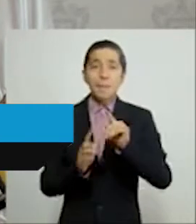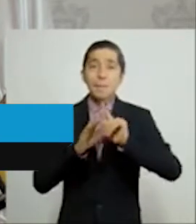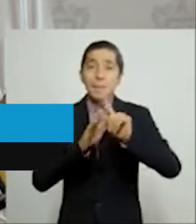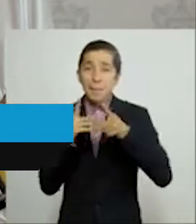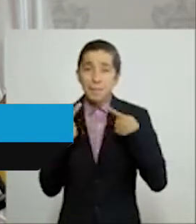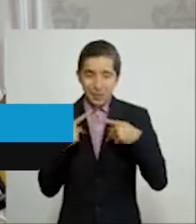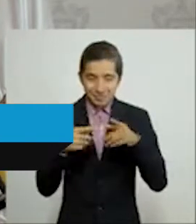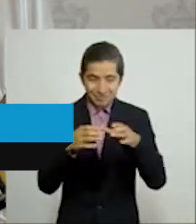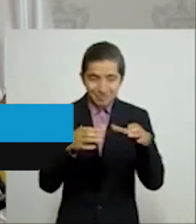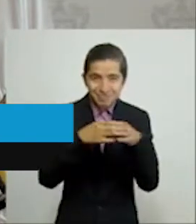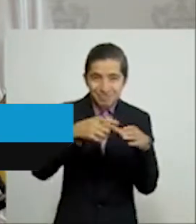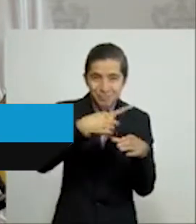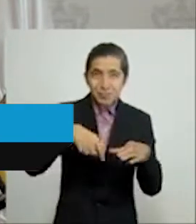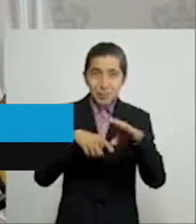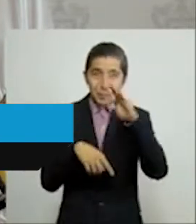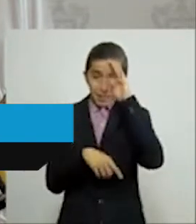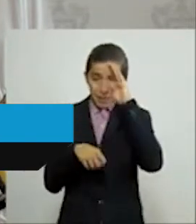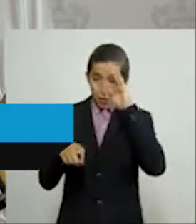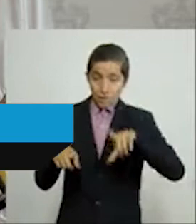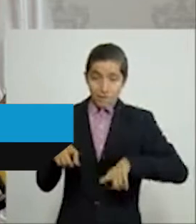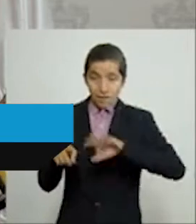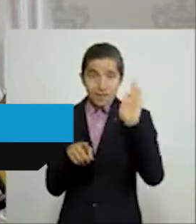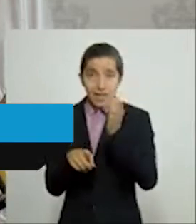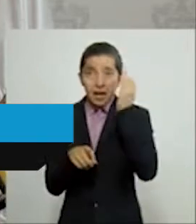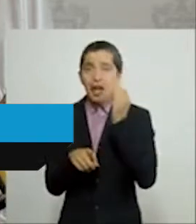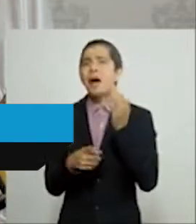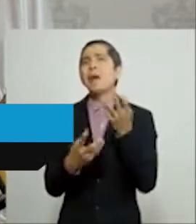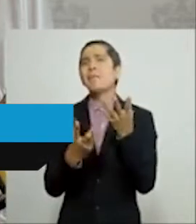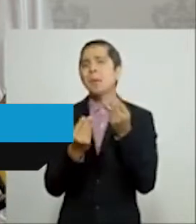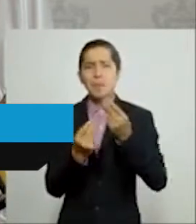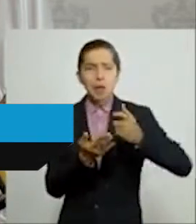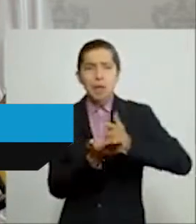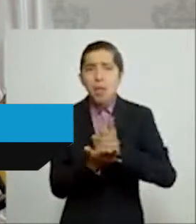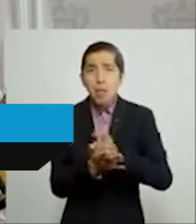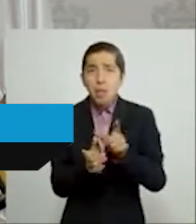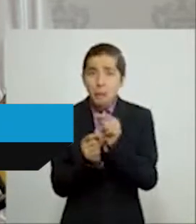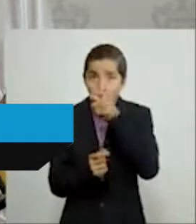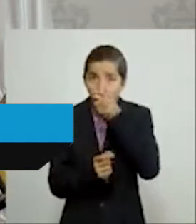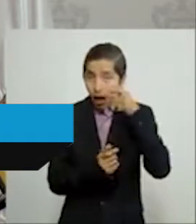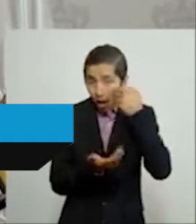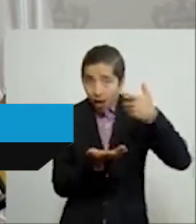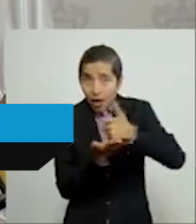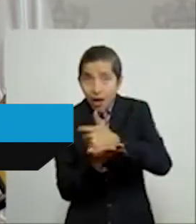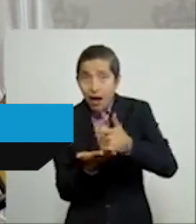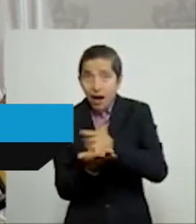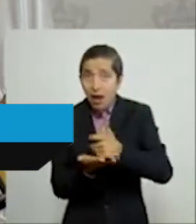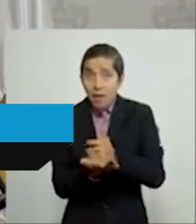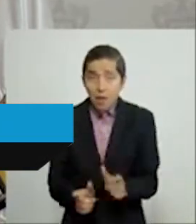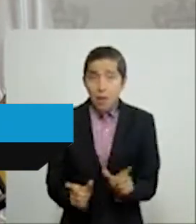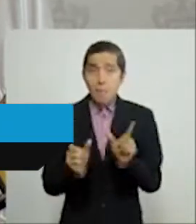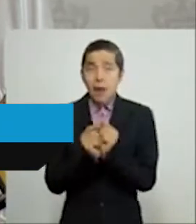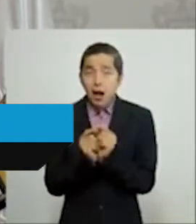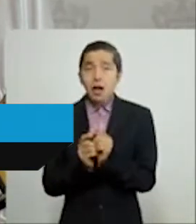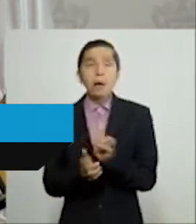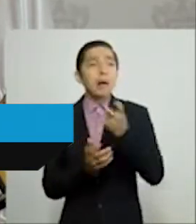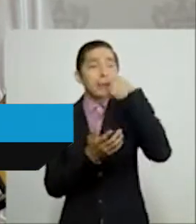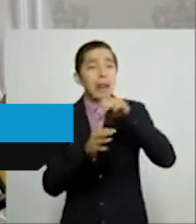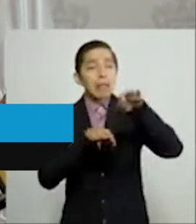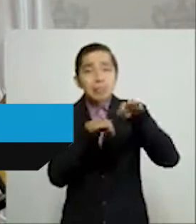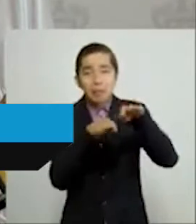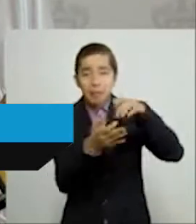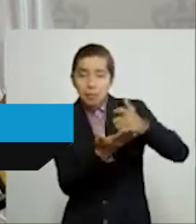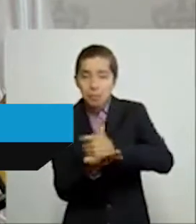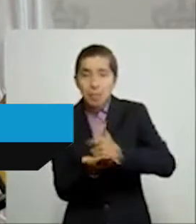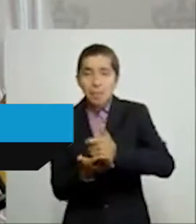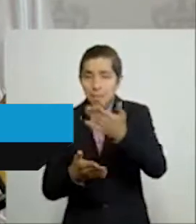son mucho más que proveedores de dinero para este país. Los recursos que envían es mérito de ustedes, que